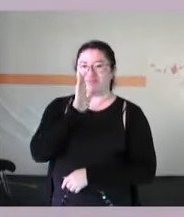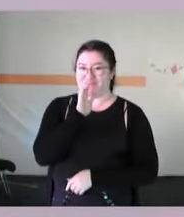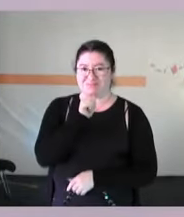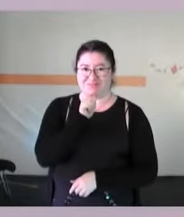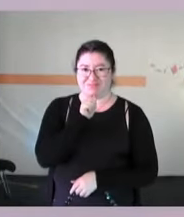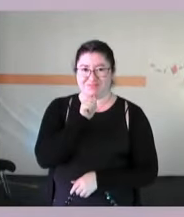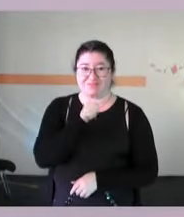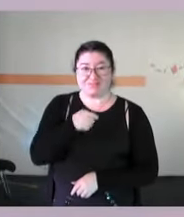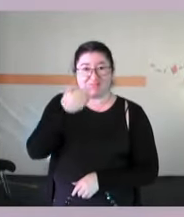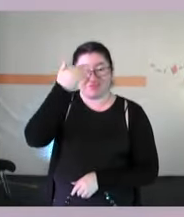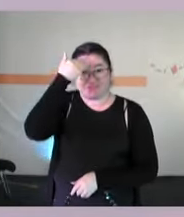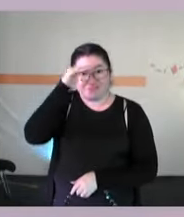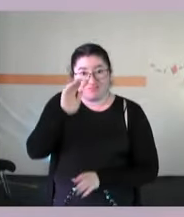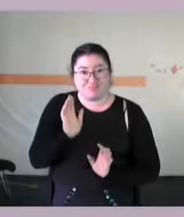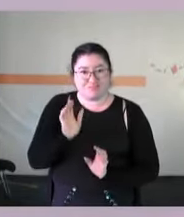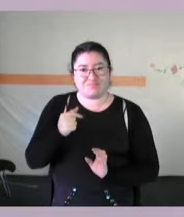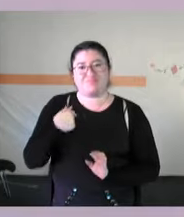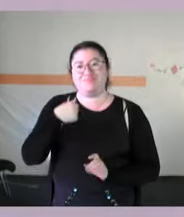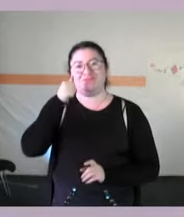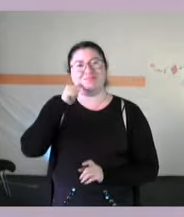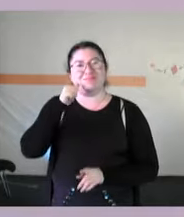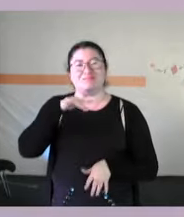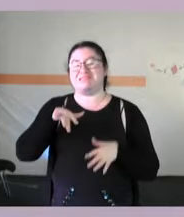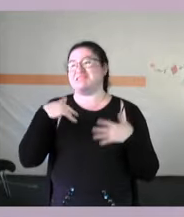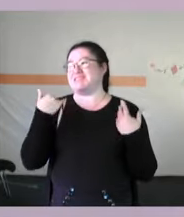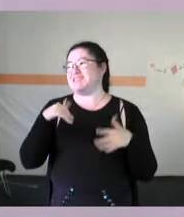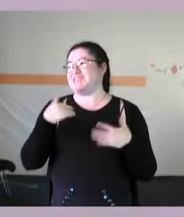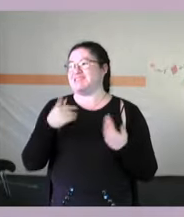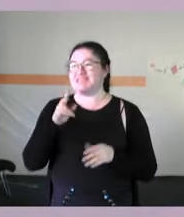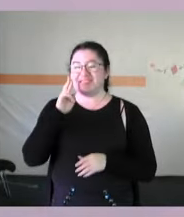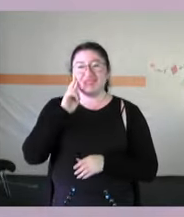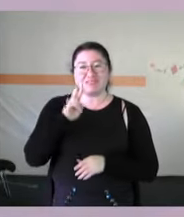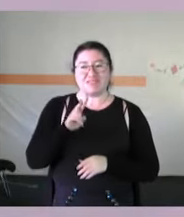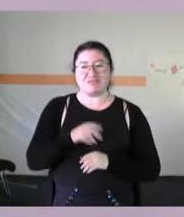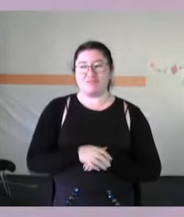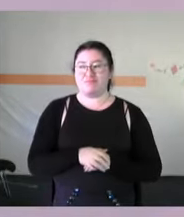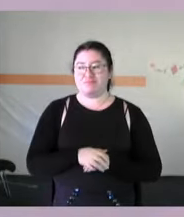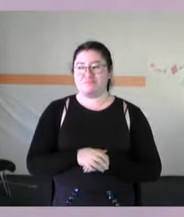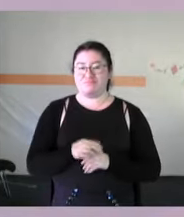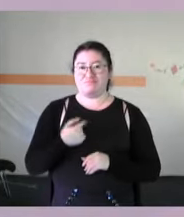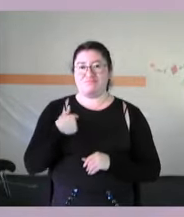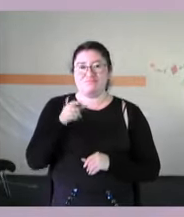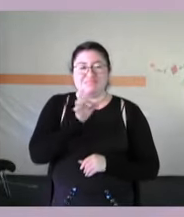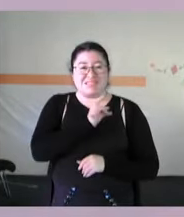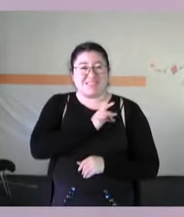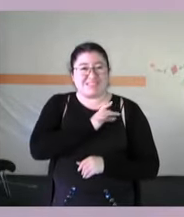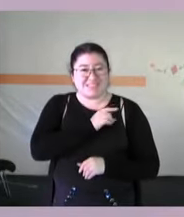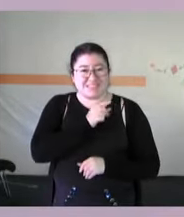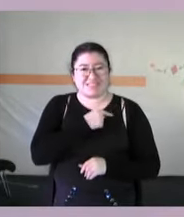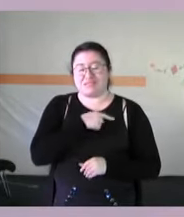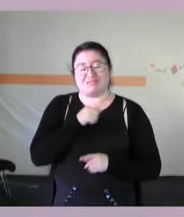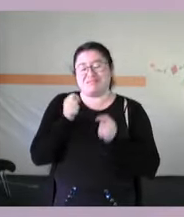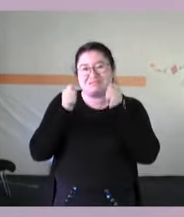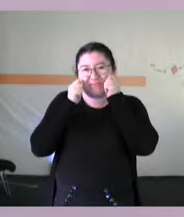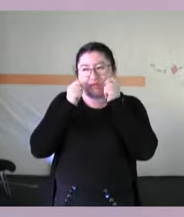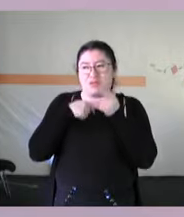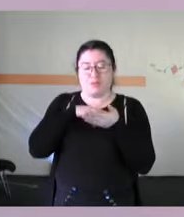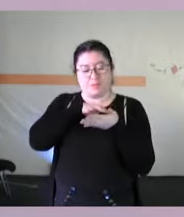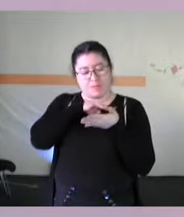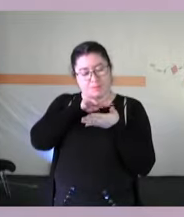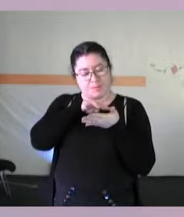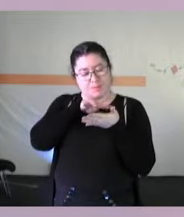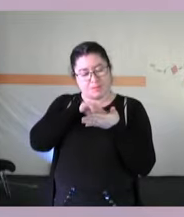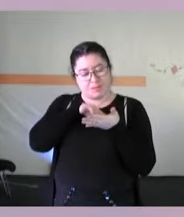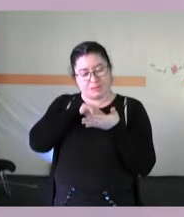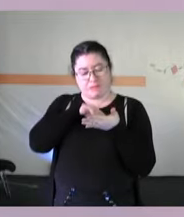enteraron. Pues yo, como soy muy sádica, a pesar de que me da mucho miedo, leo esas cosas y